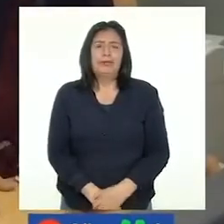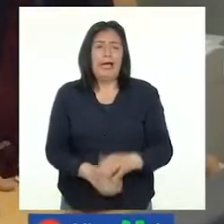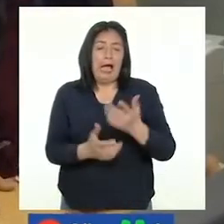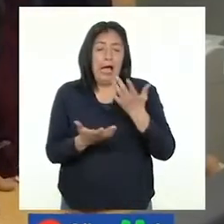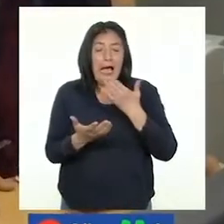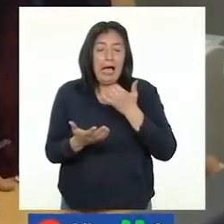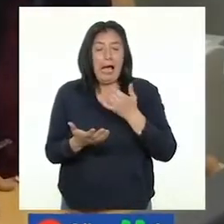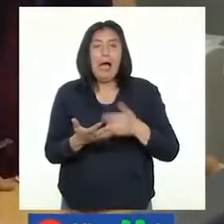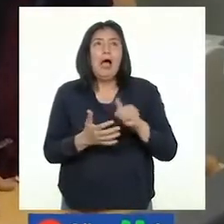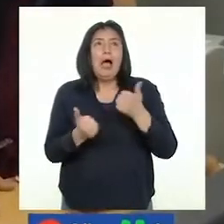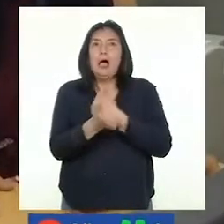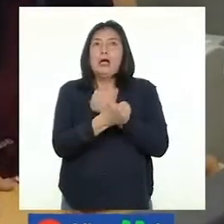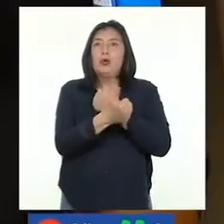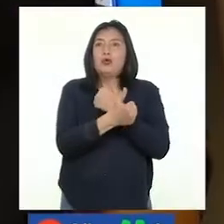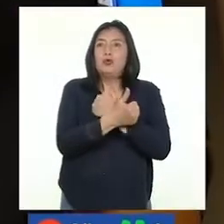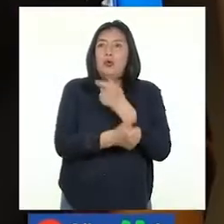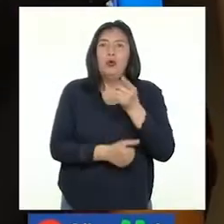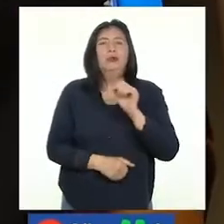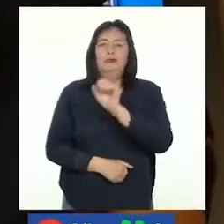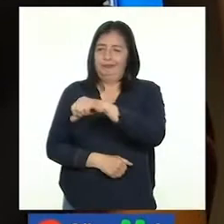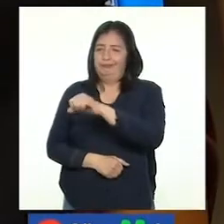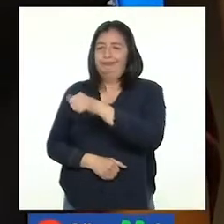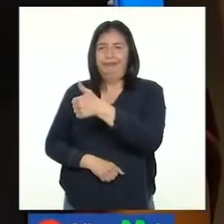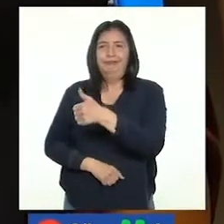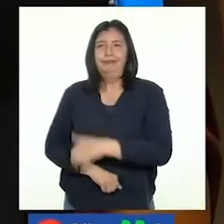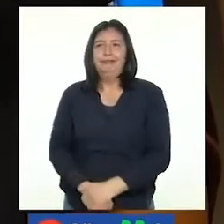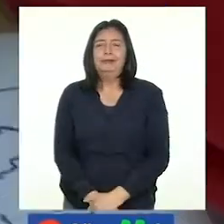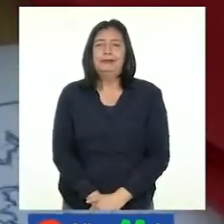Ay, Ayacucho. Ujú.